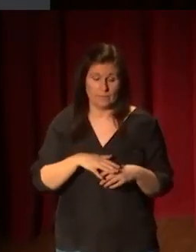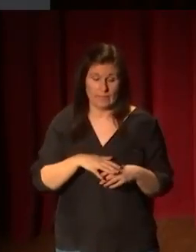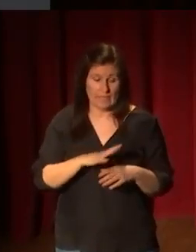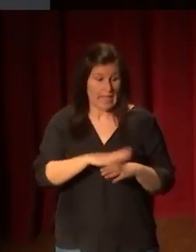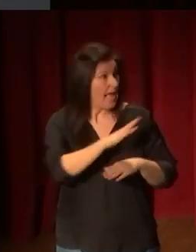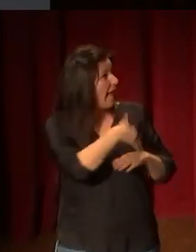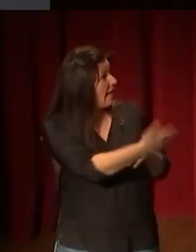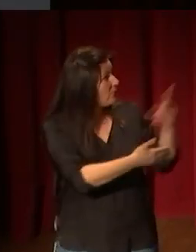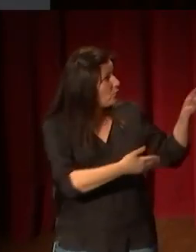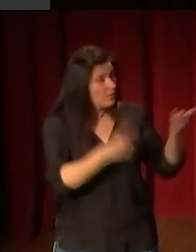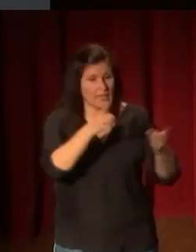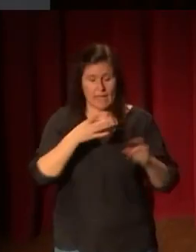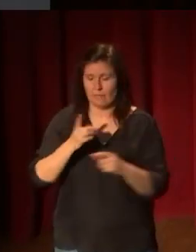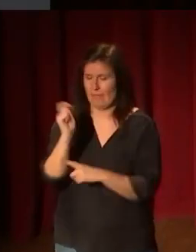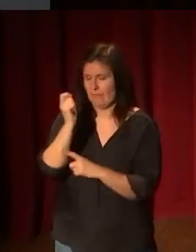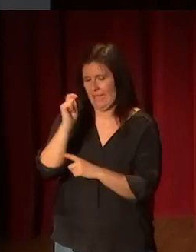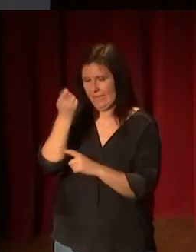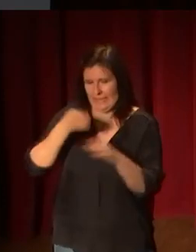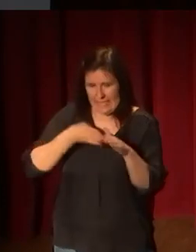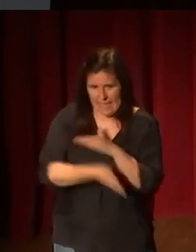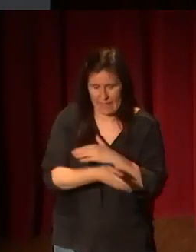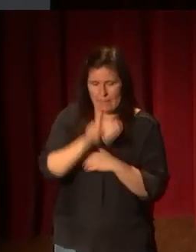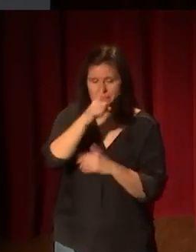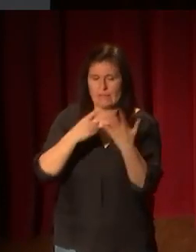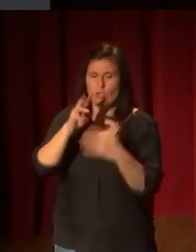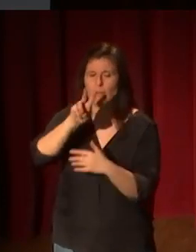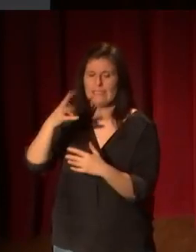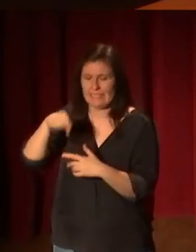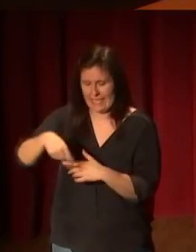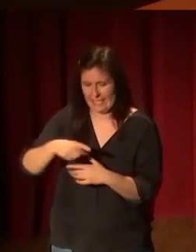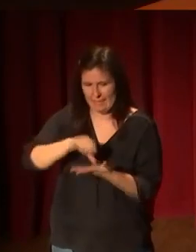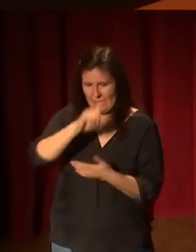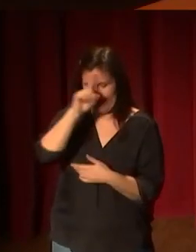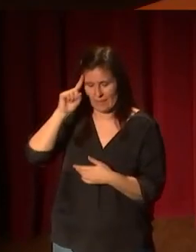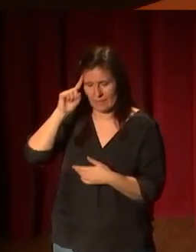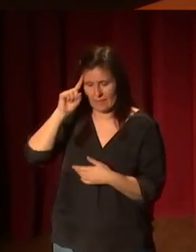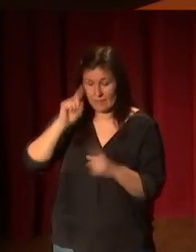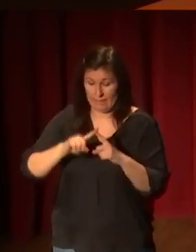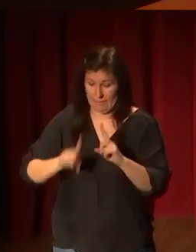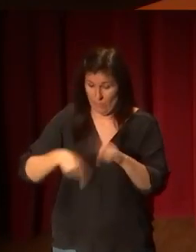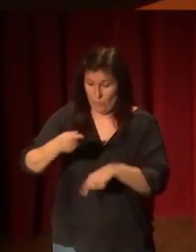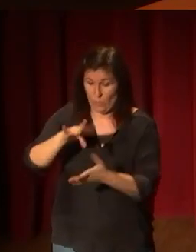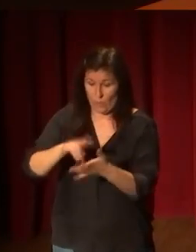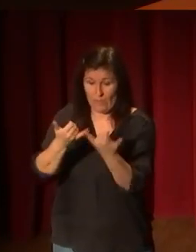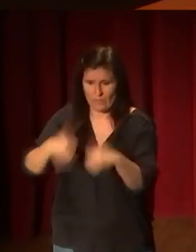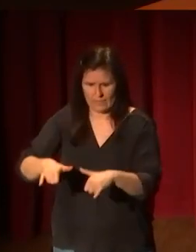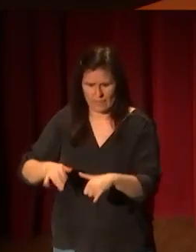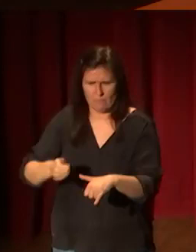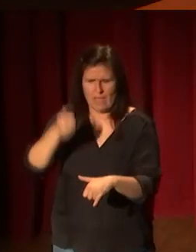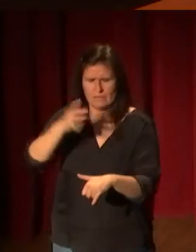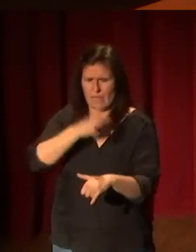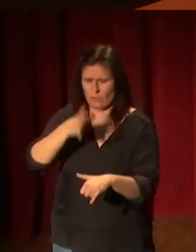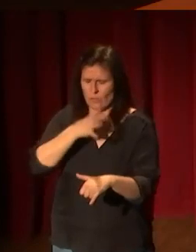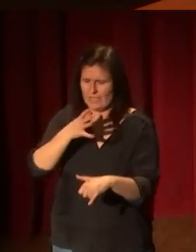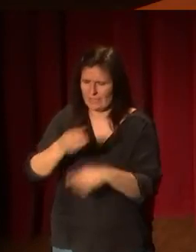el príncipe de gales en 1623 en la villa de madrid y que dio lugar a algunas de las fiestas más asombrosas que se